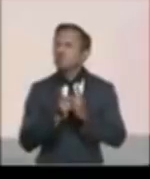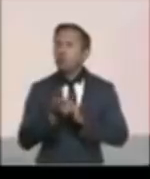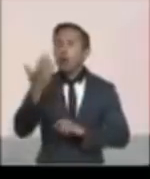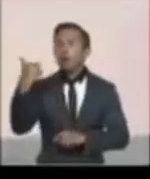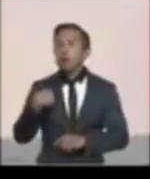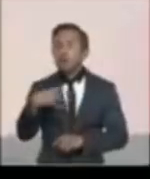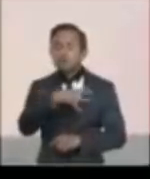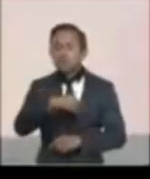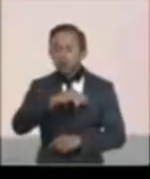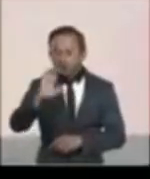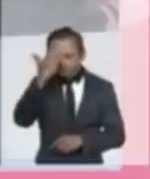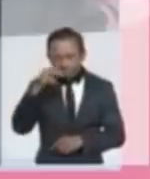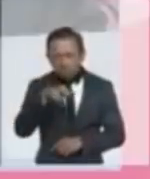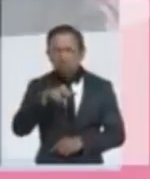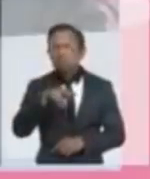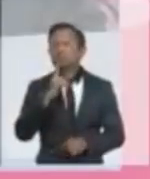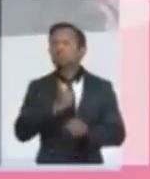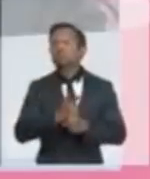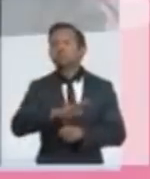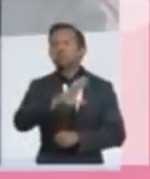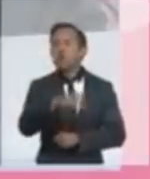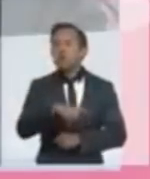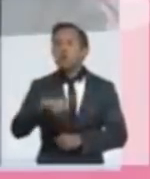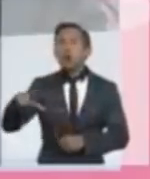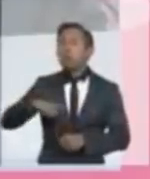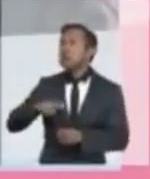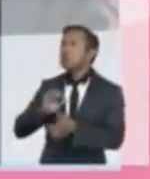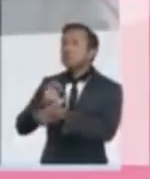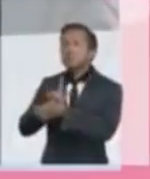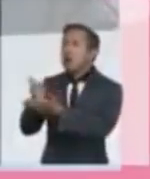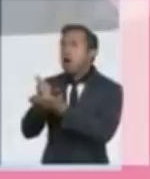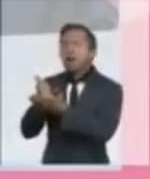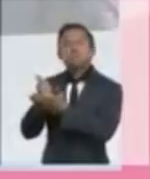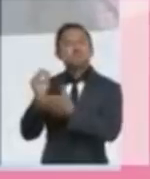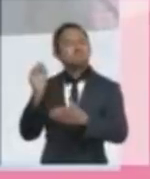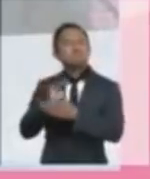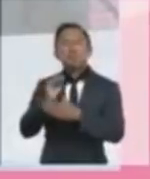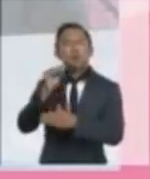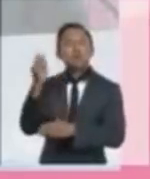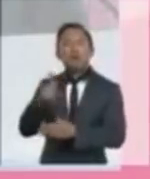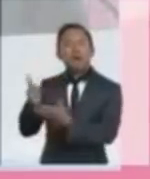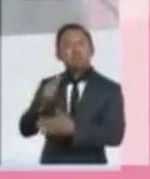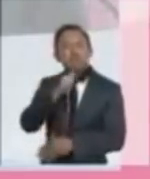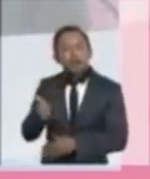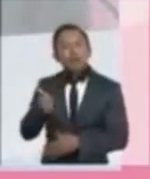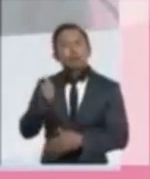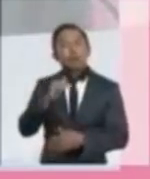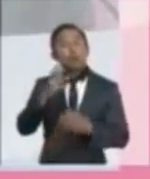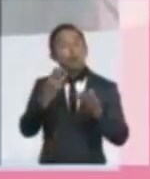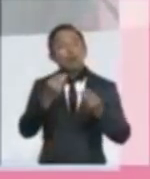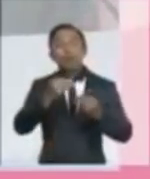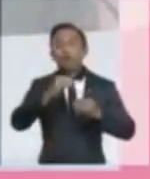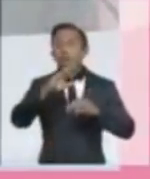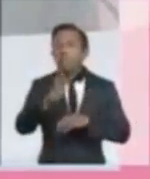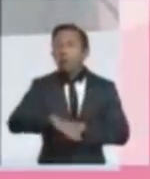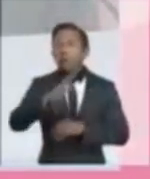lo encontré muerto, y la autoridad no me ayudó, como ninguna autoridad ayuda a aquellos que pierden la vida. Por eso,